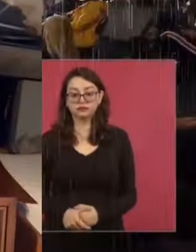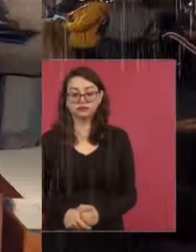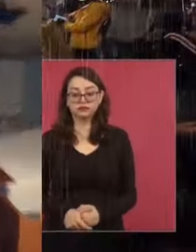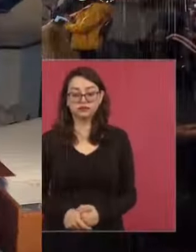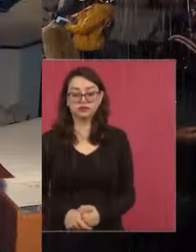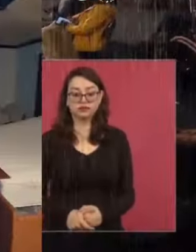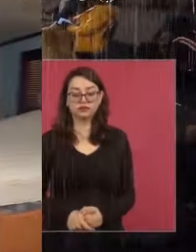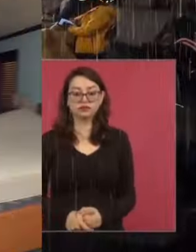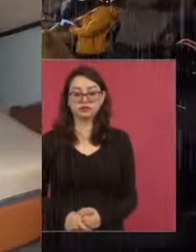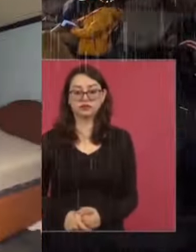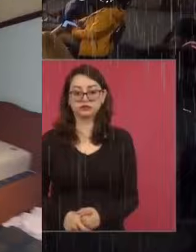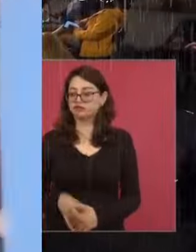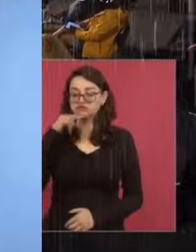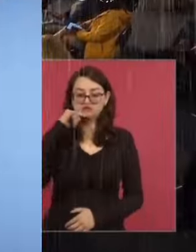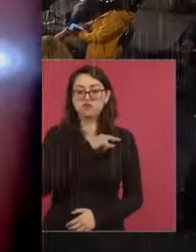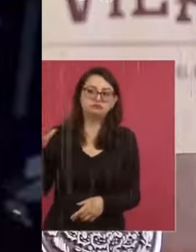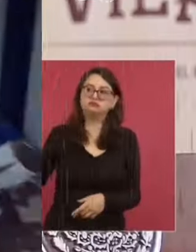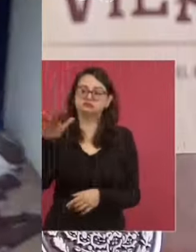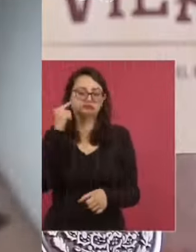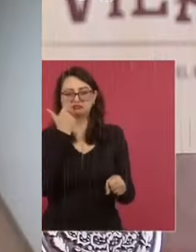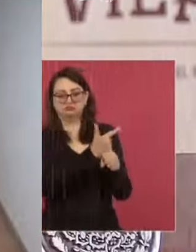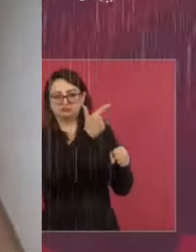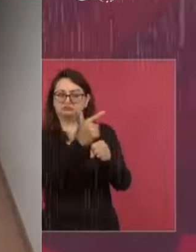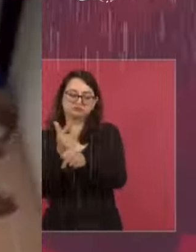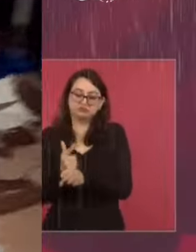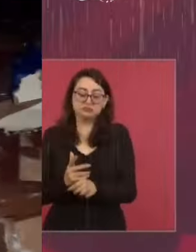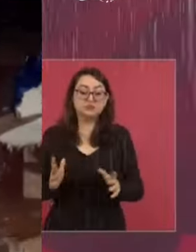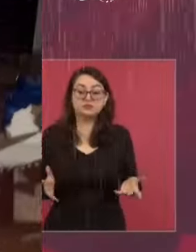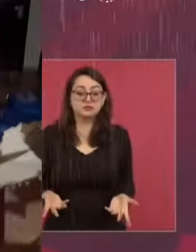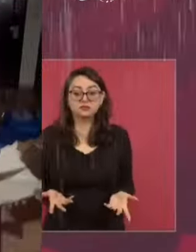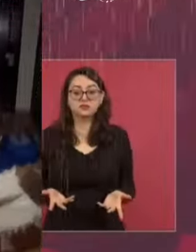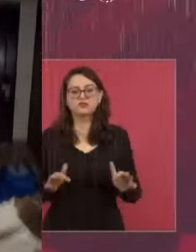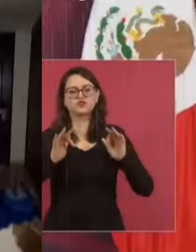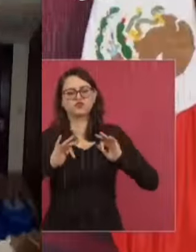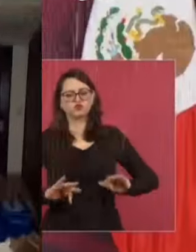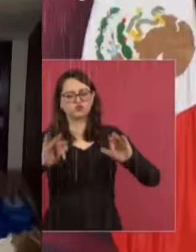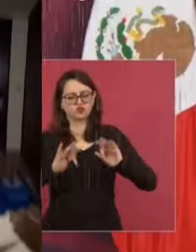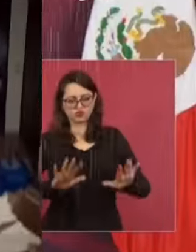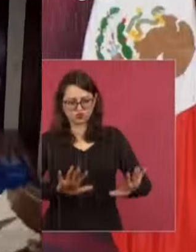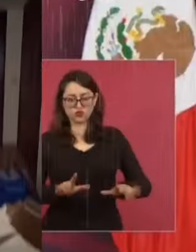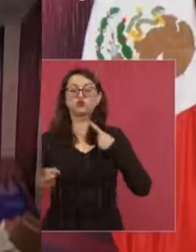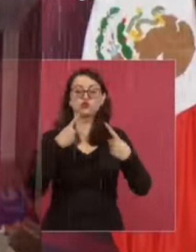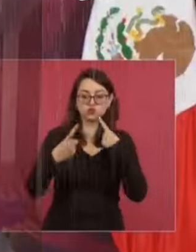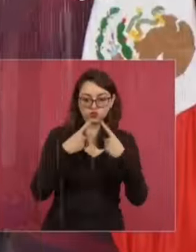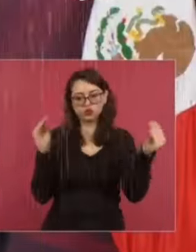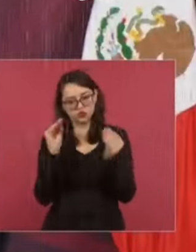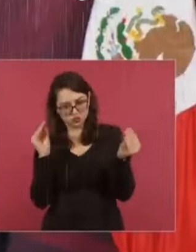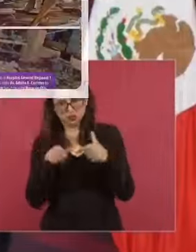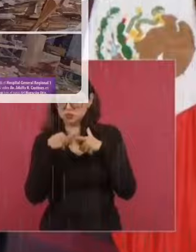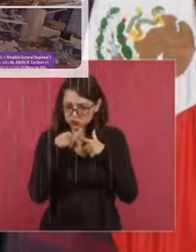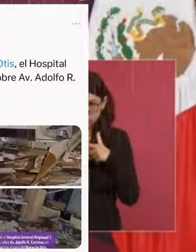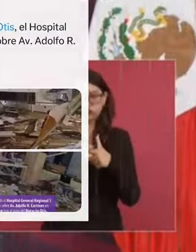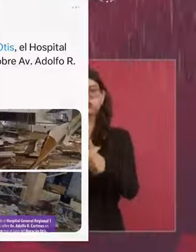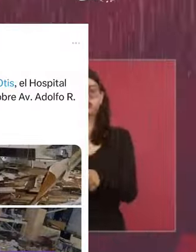además son muy hipócritas. Más que no se enojen, tranquilo, es muy bueno el debate, lo vamos a continuar,